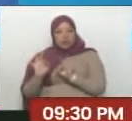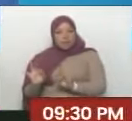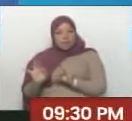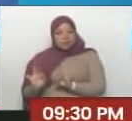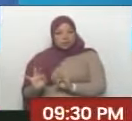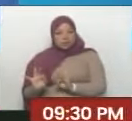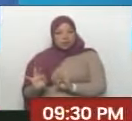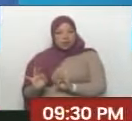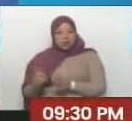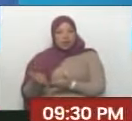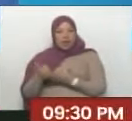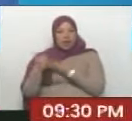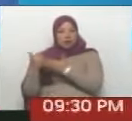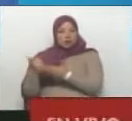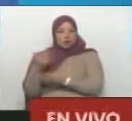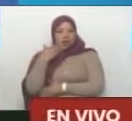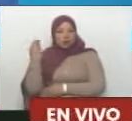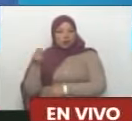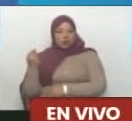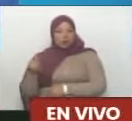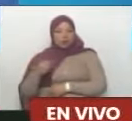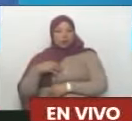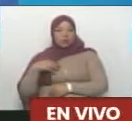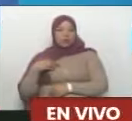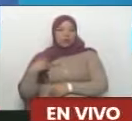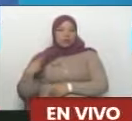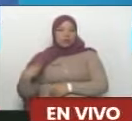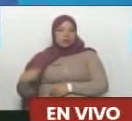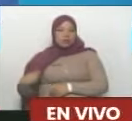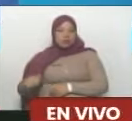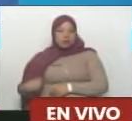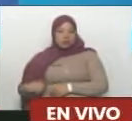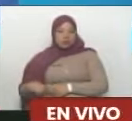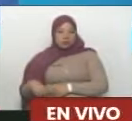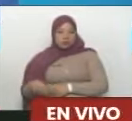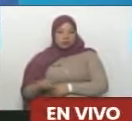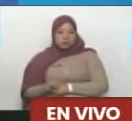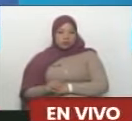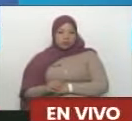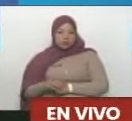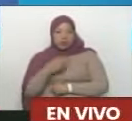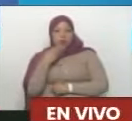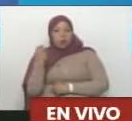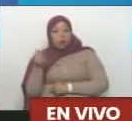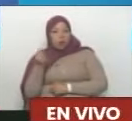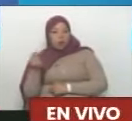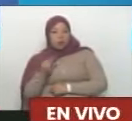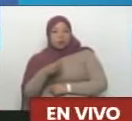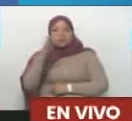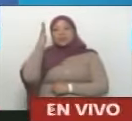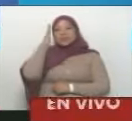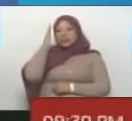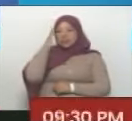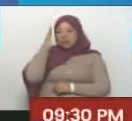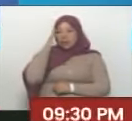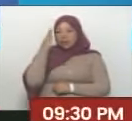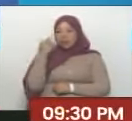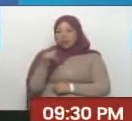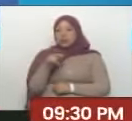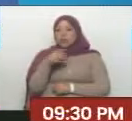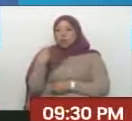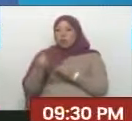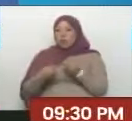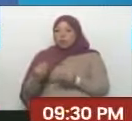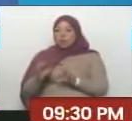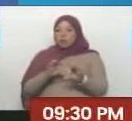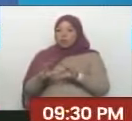Especializado, pidan ayuda en la juventud, Génesis. Ayúdame esta gente, Génesis. Los muchachos se la saben todas, ¿verdad? De